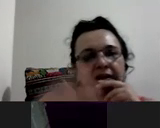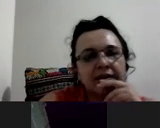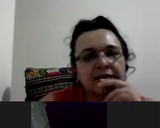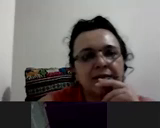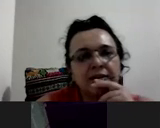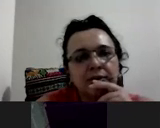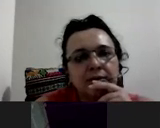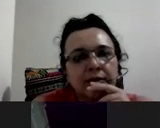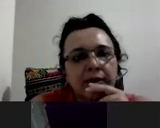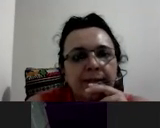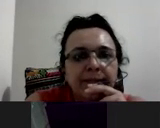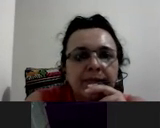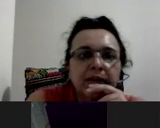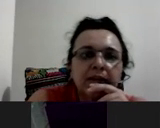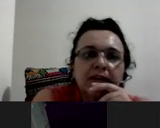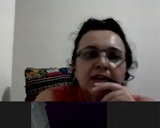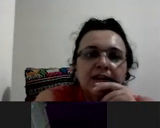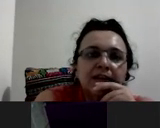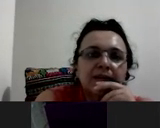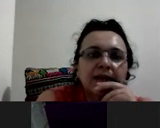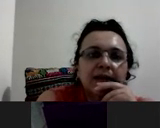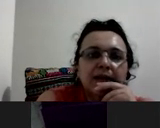la idea de qué está hablando, ¿ok? Ok.